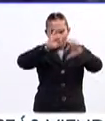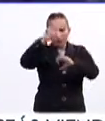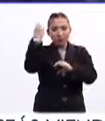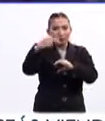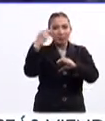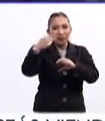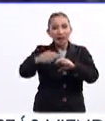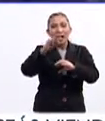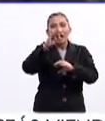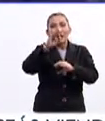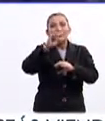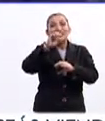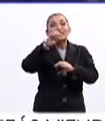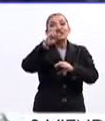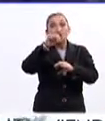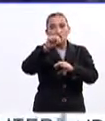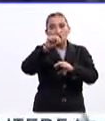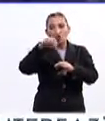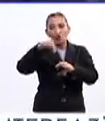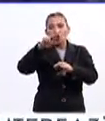conoce como fisión nuclear.